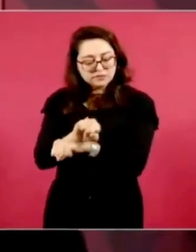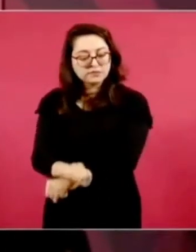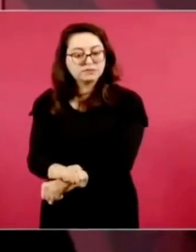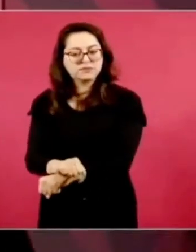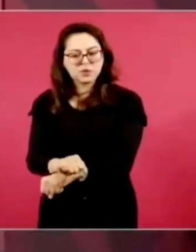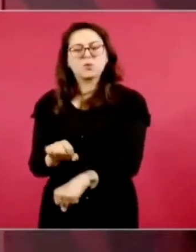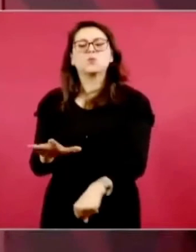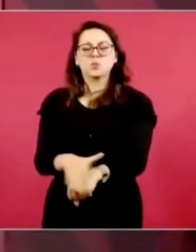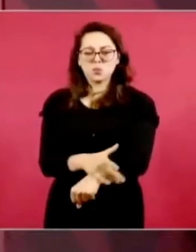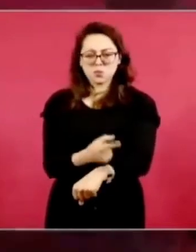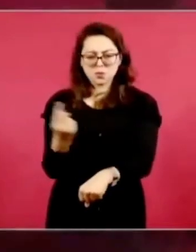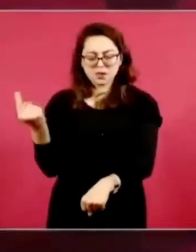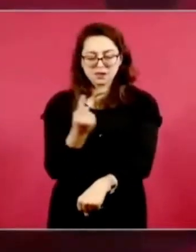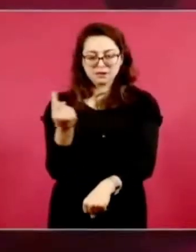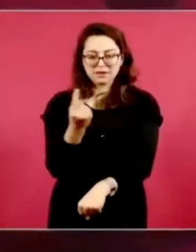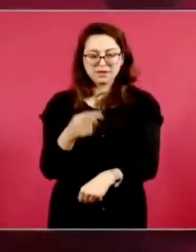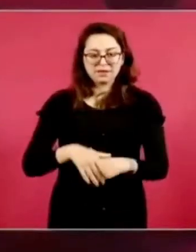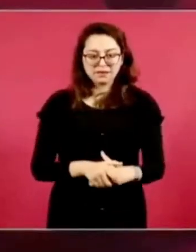en